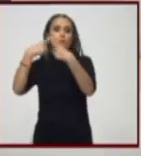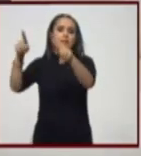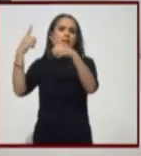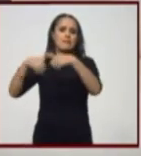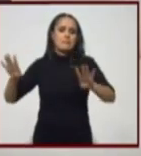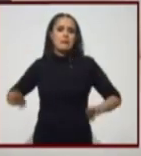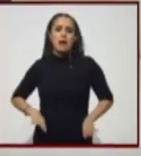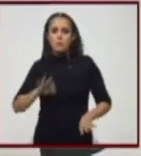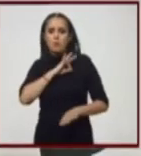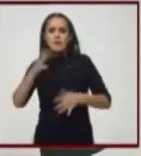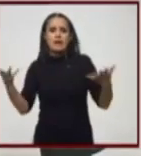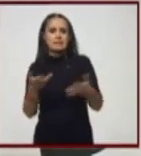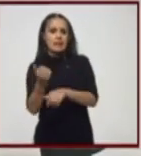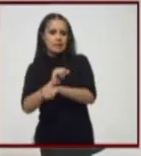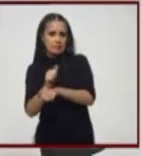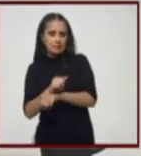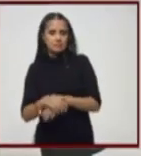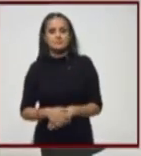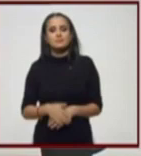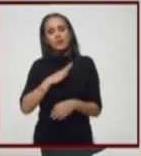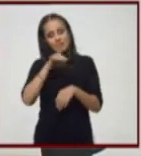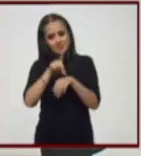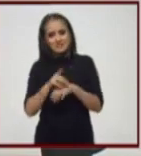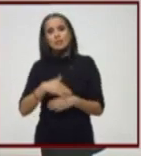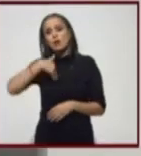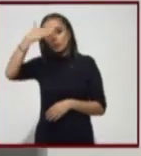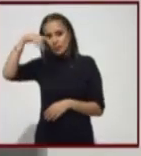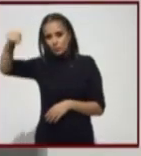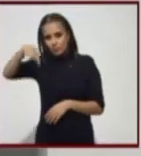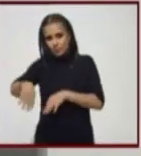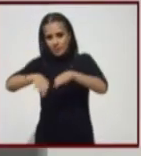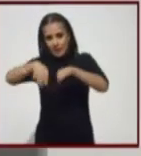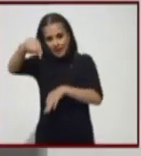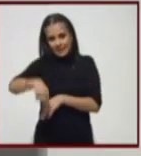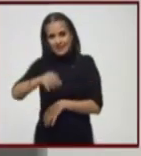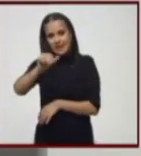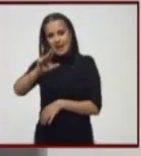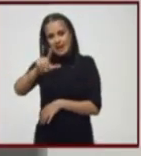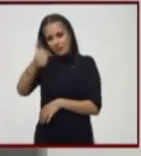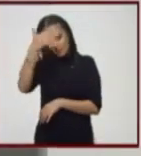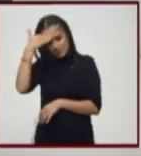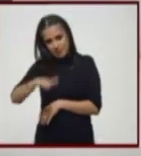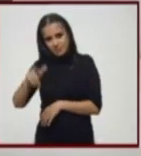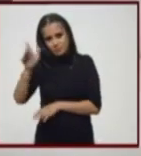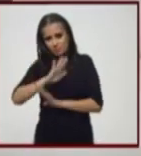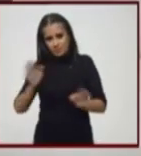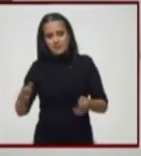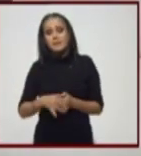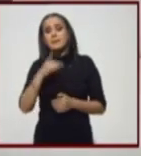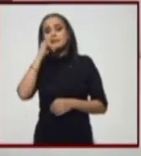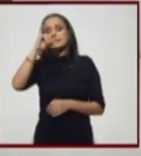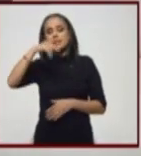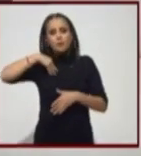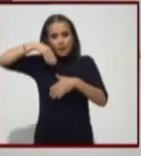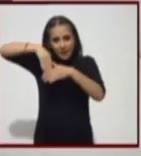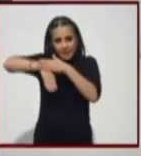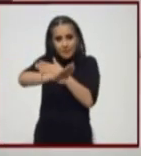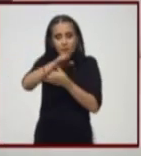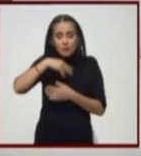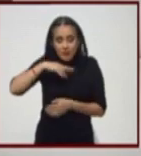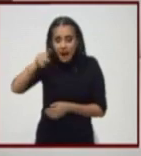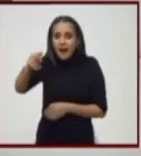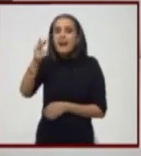roberto sí sé que has trabajado aquí y sé que conoce el camino como dice día de artabe entrando recordaba una serie